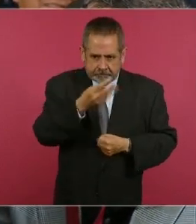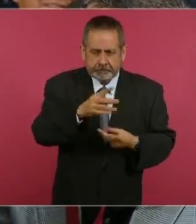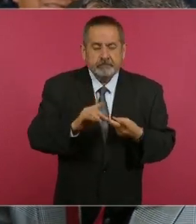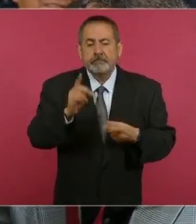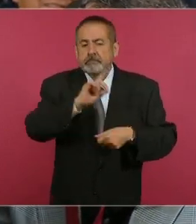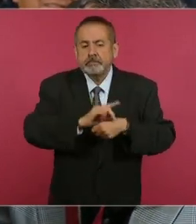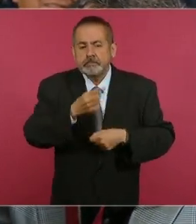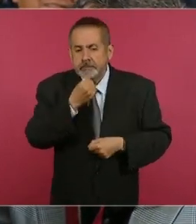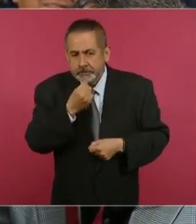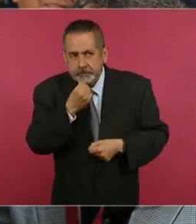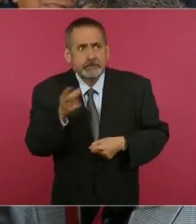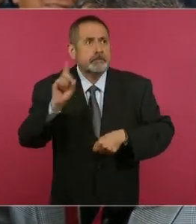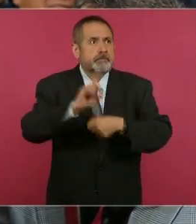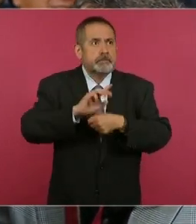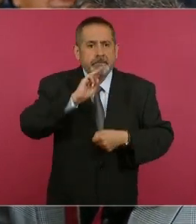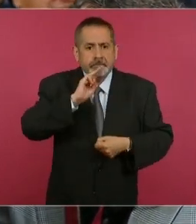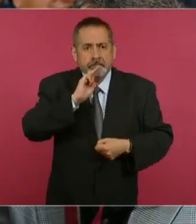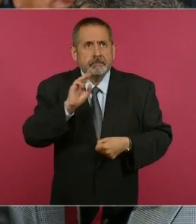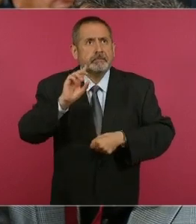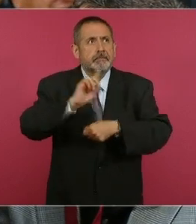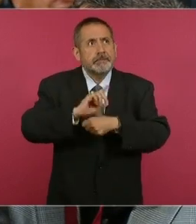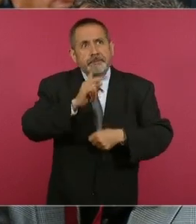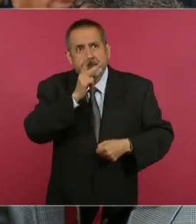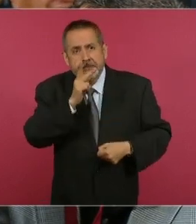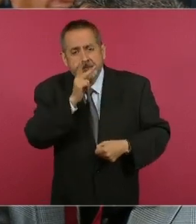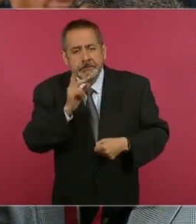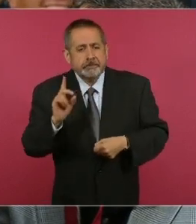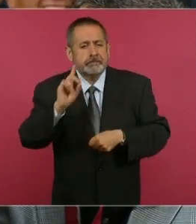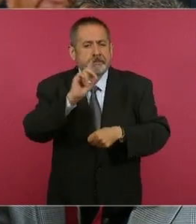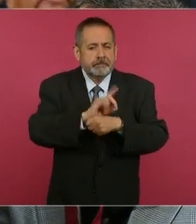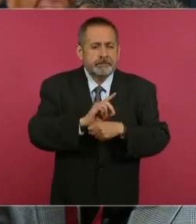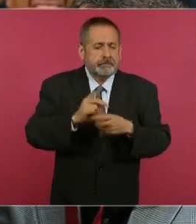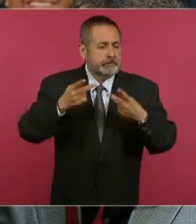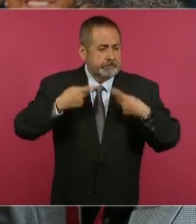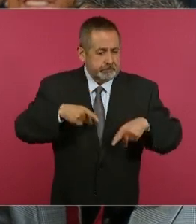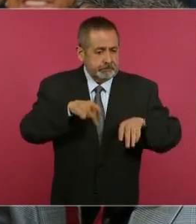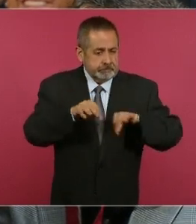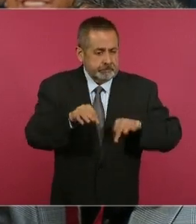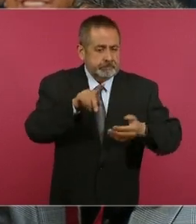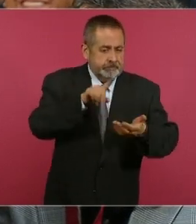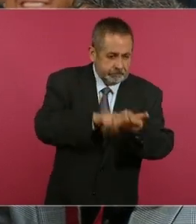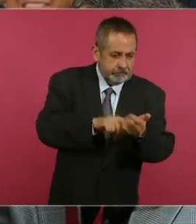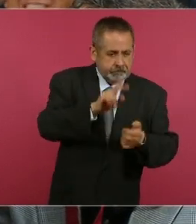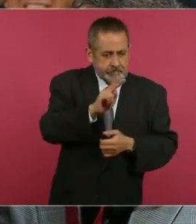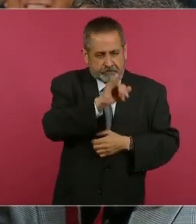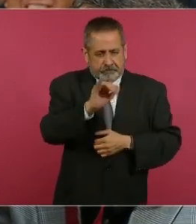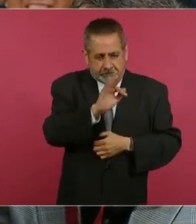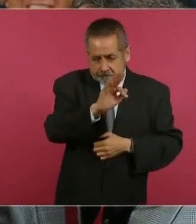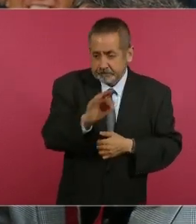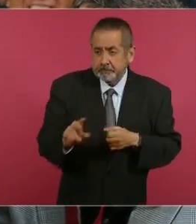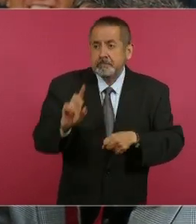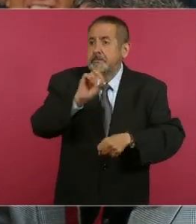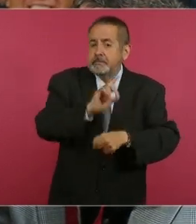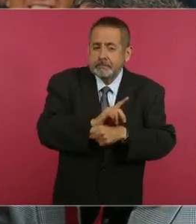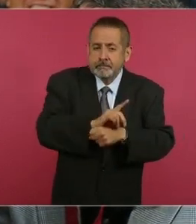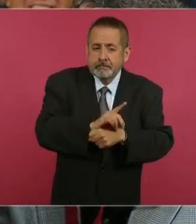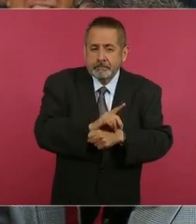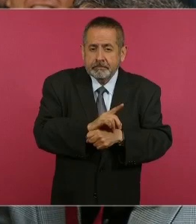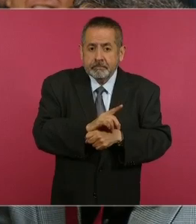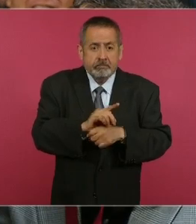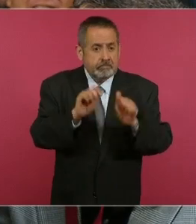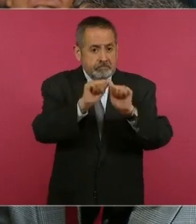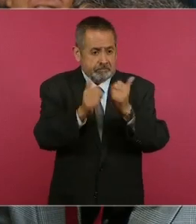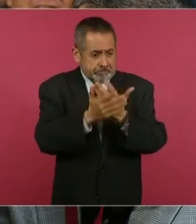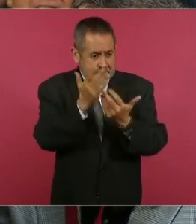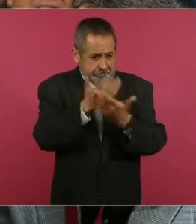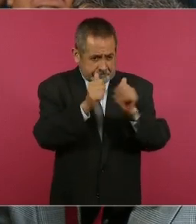Niño, Día de las Madres, Día del Padre, Día de la Persona Servidora Pública del Poder Judicial de la Federación, Día del Artesano, yo no